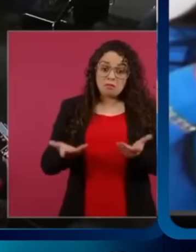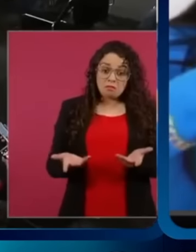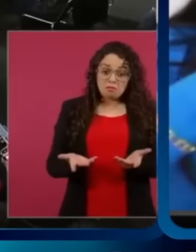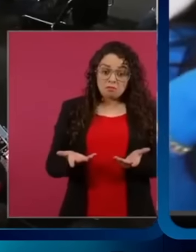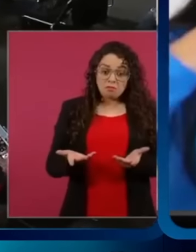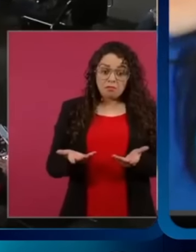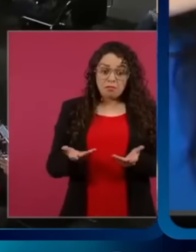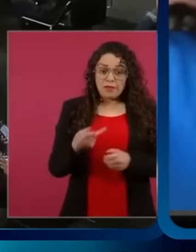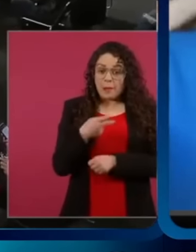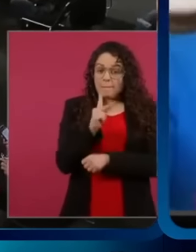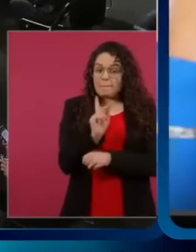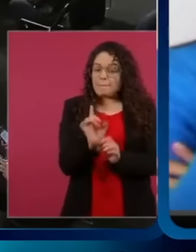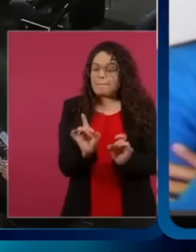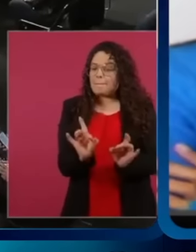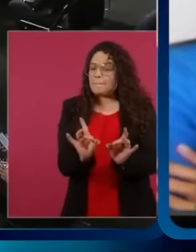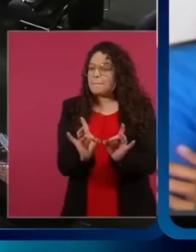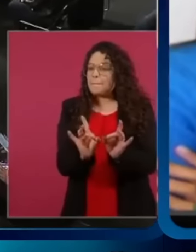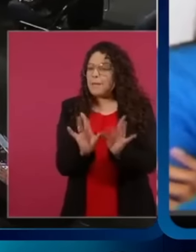de pura casualidad